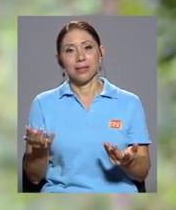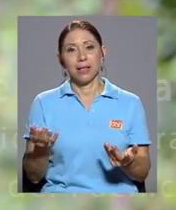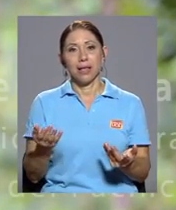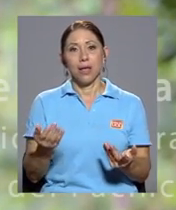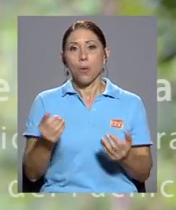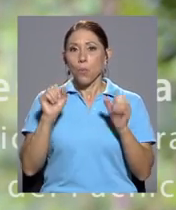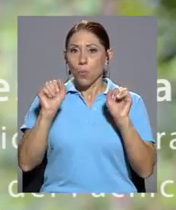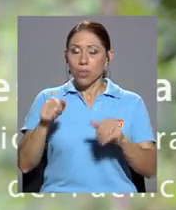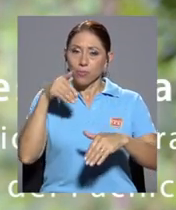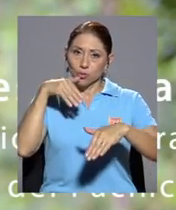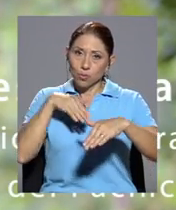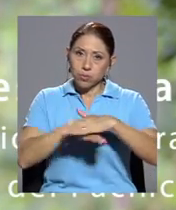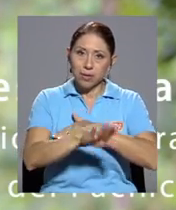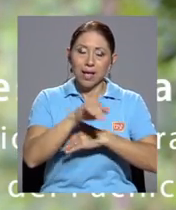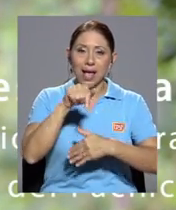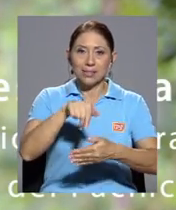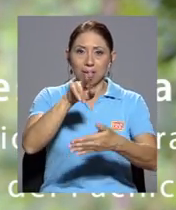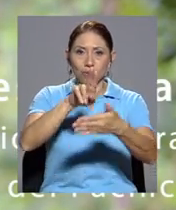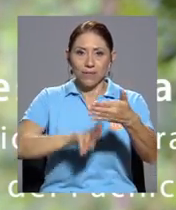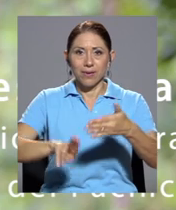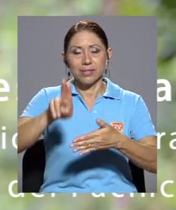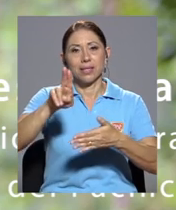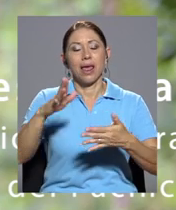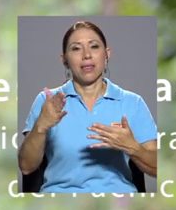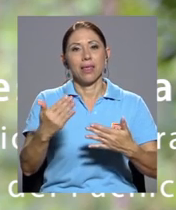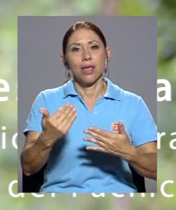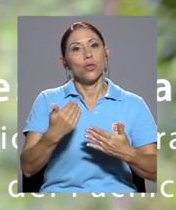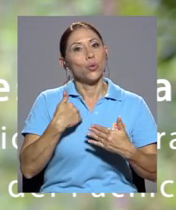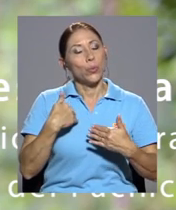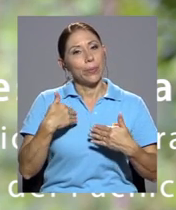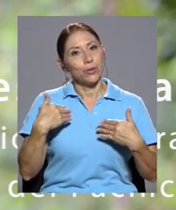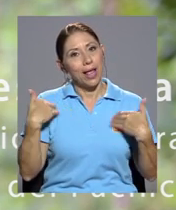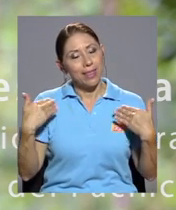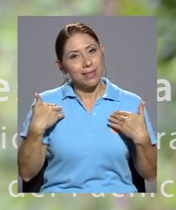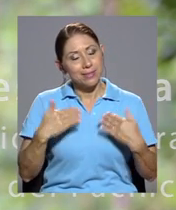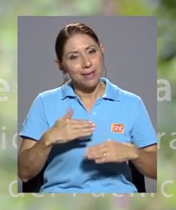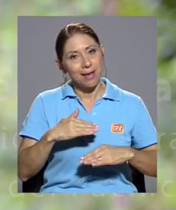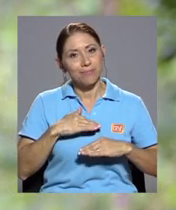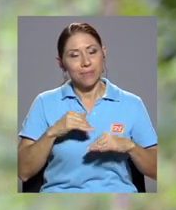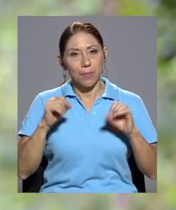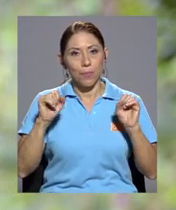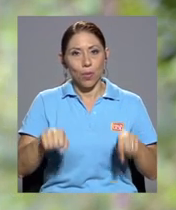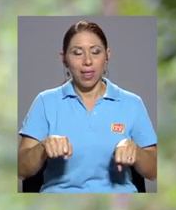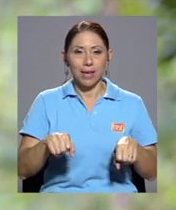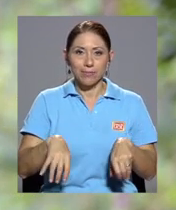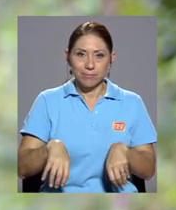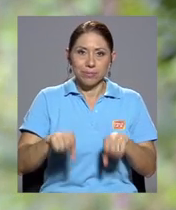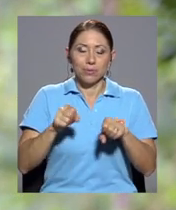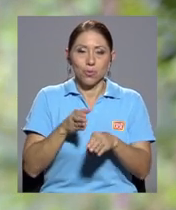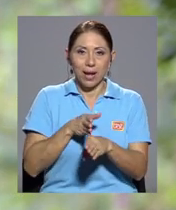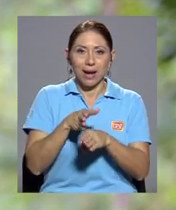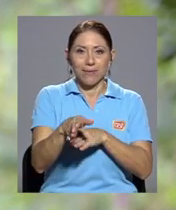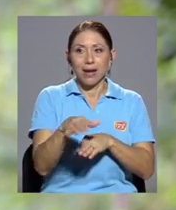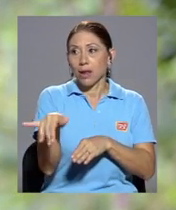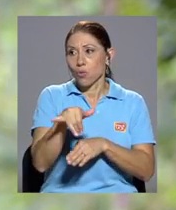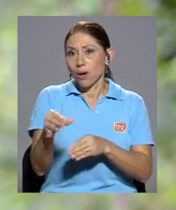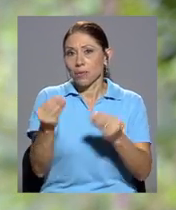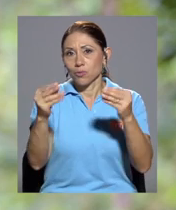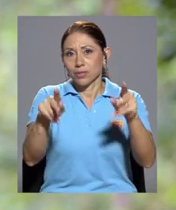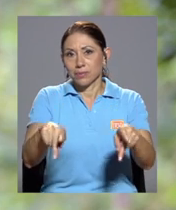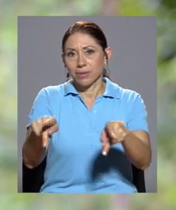pudimos ingresar a esta universidad y tuvimos la dicha de poder llevar una carrera que como